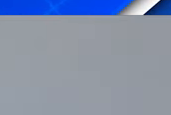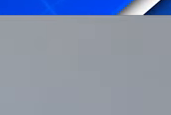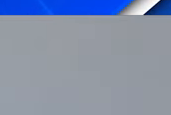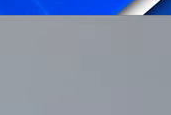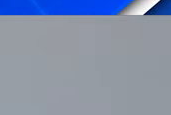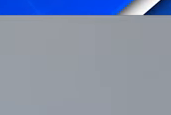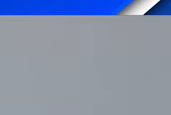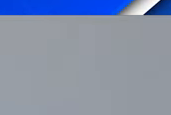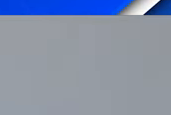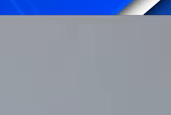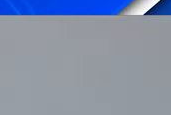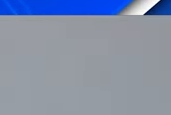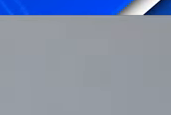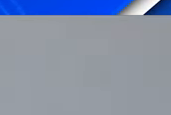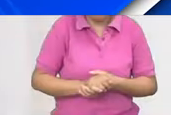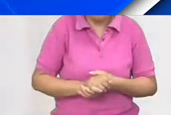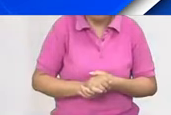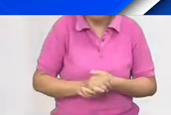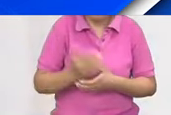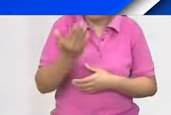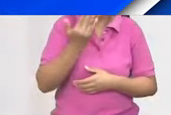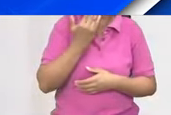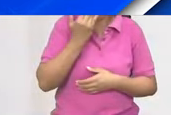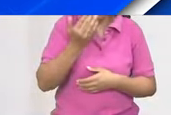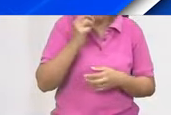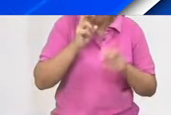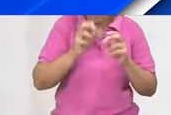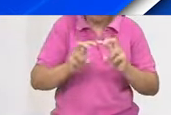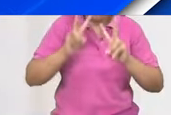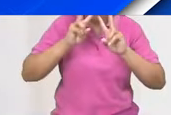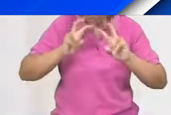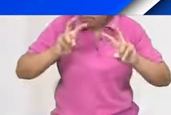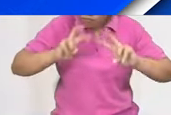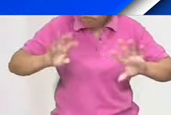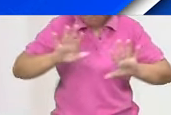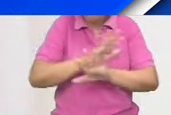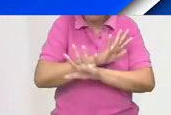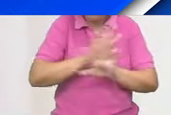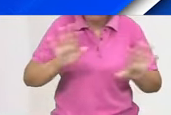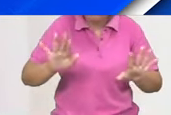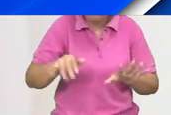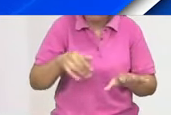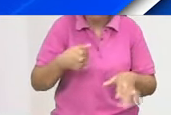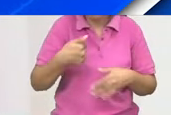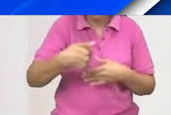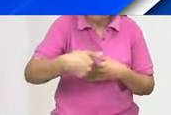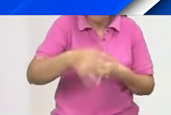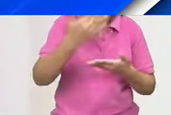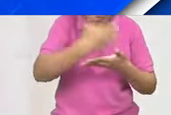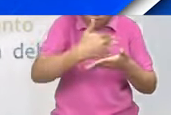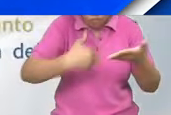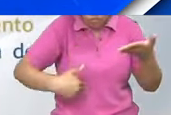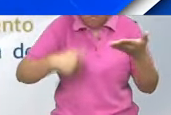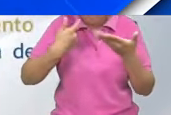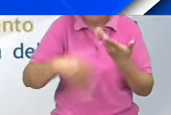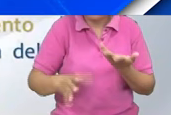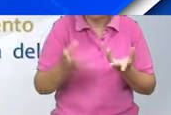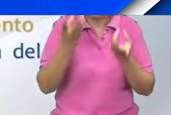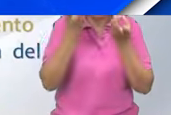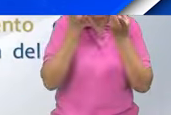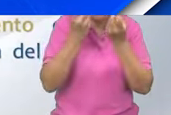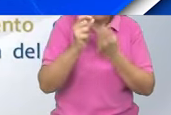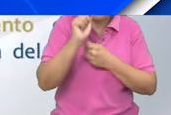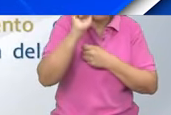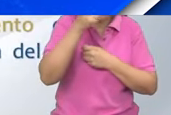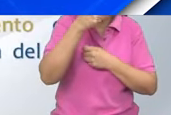92.07% de lo programado. Nuestra labor de fiscalización concluyó en materia de auditoría con un total